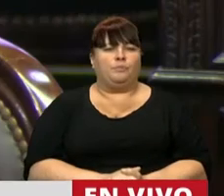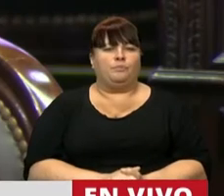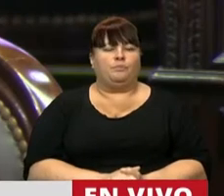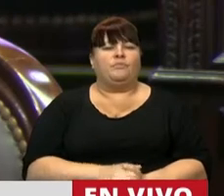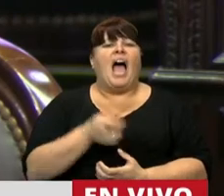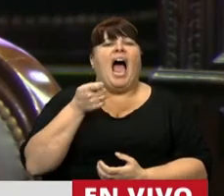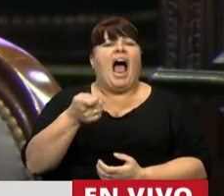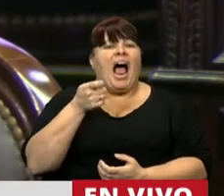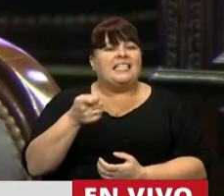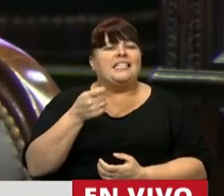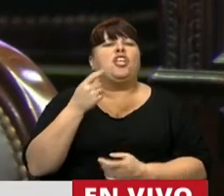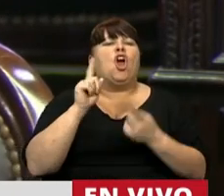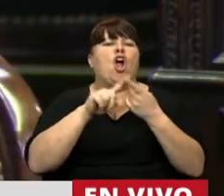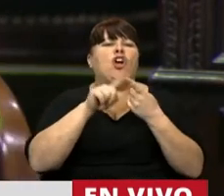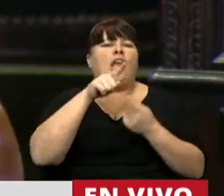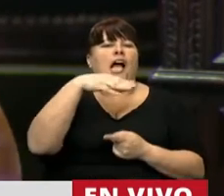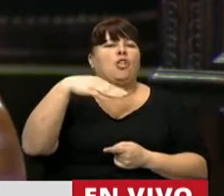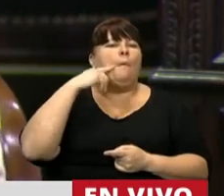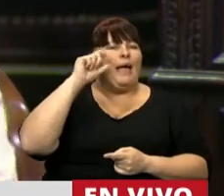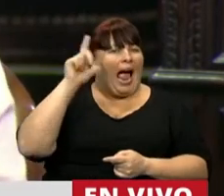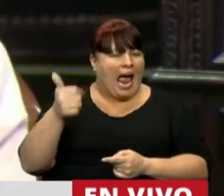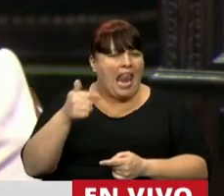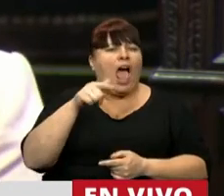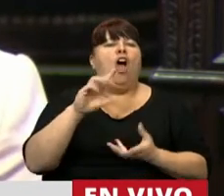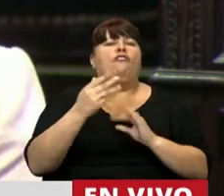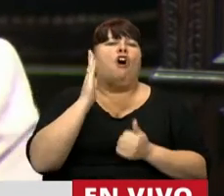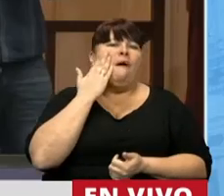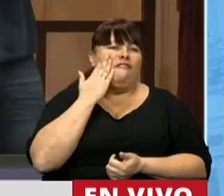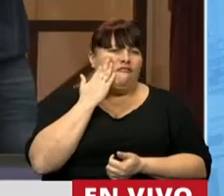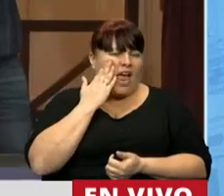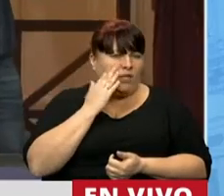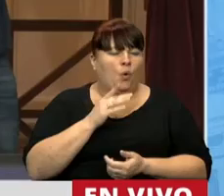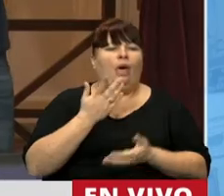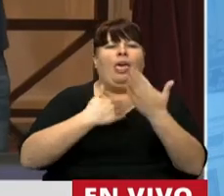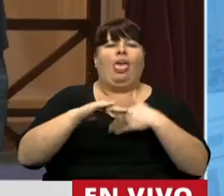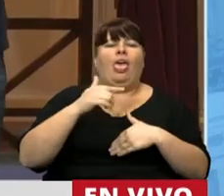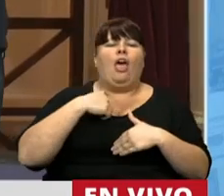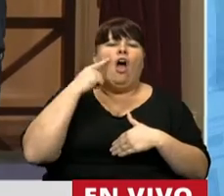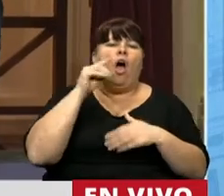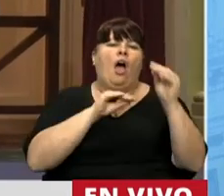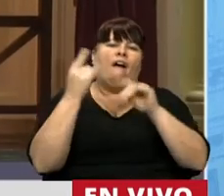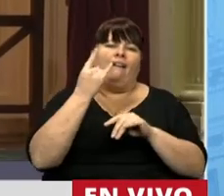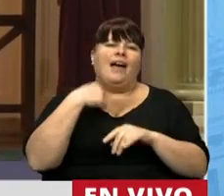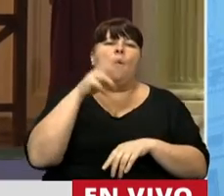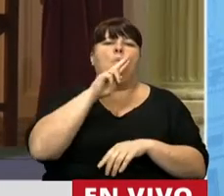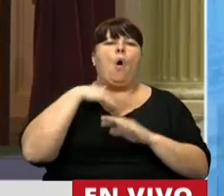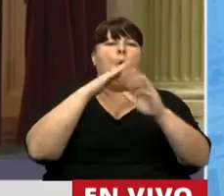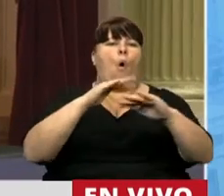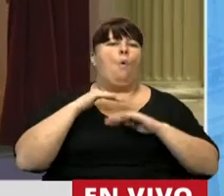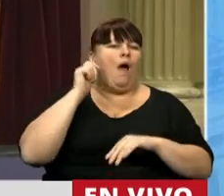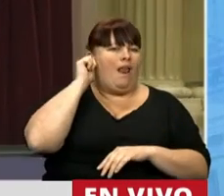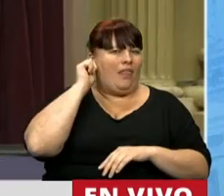Su asesino se había conectado con Micaela a través de Facebook, haciéndose pasar por una chica de su